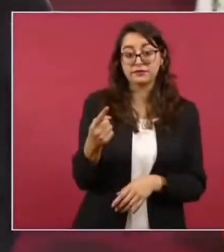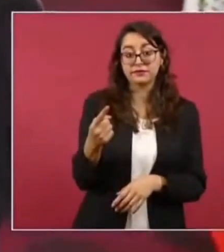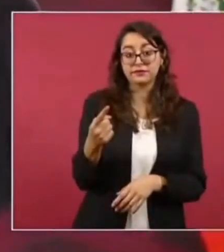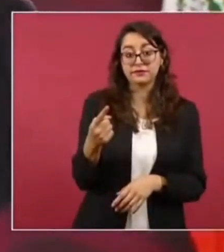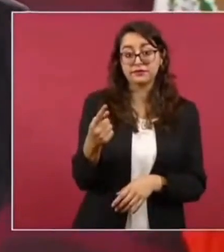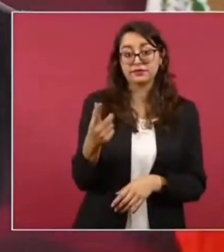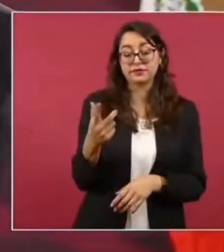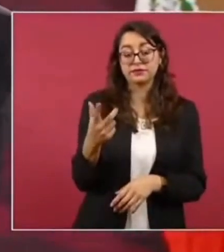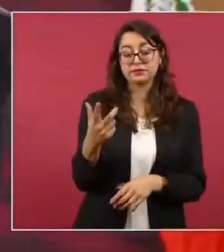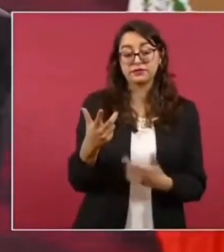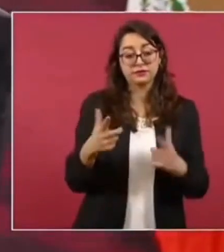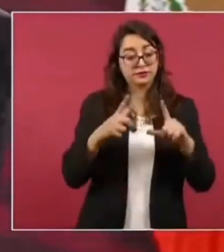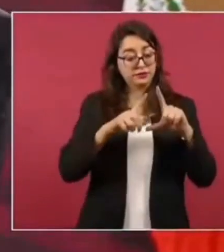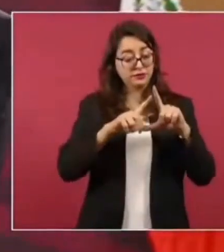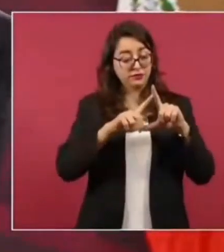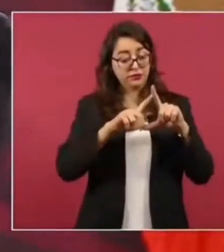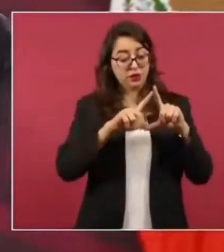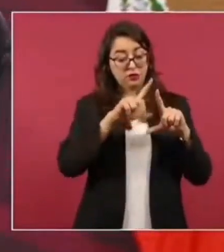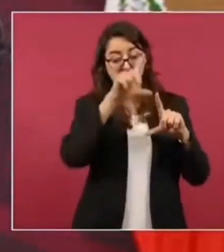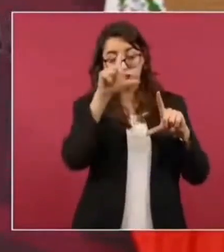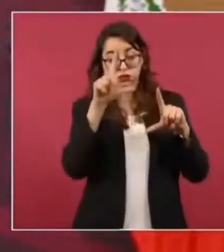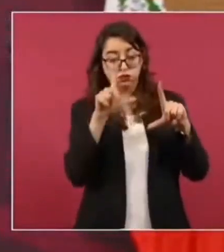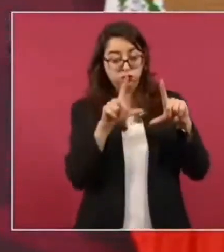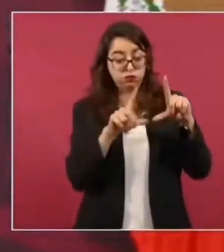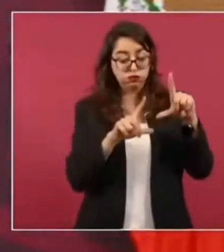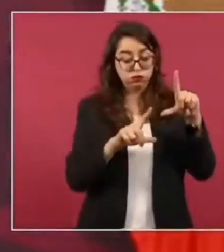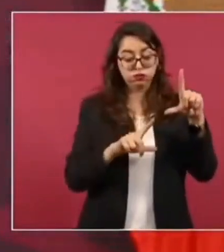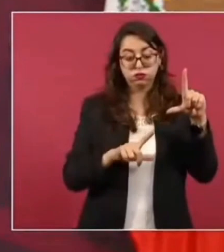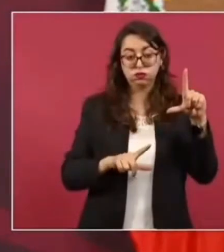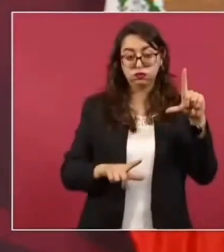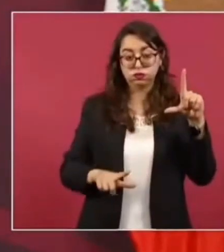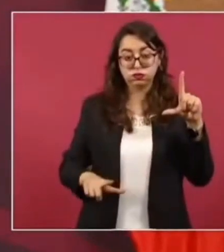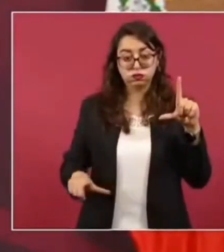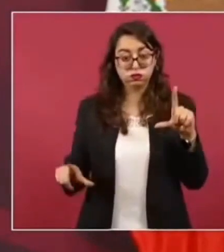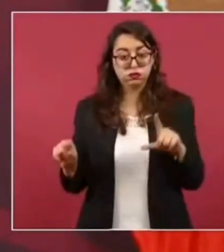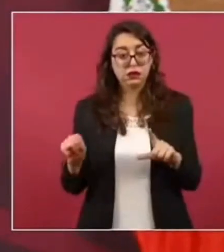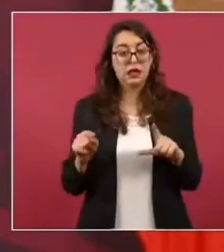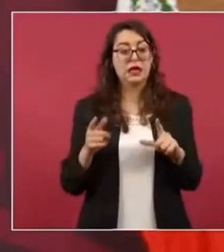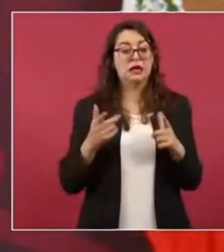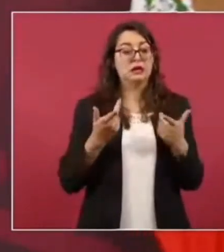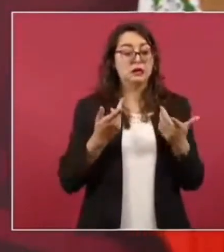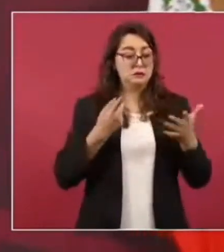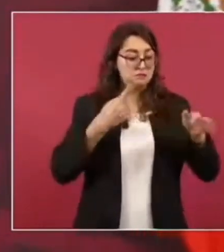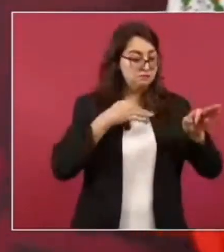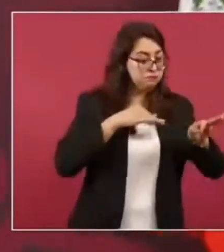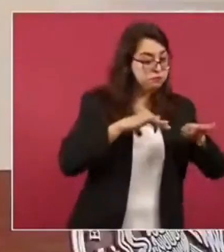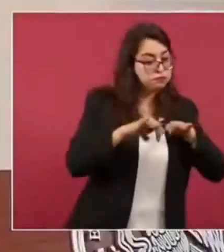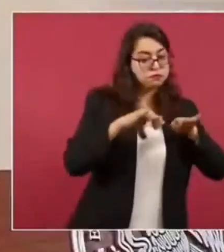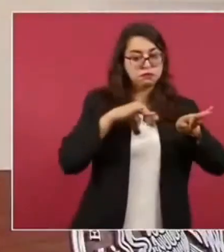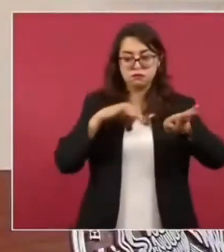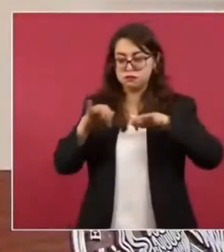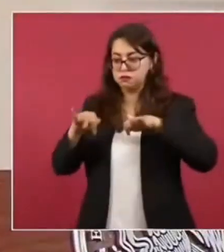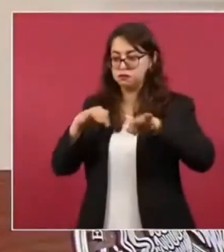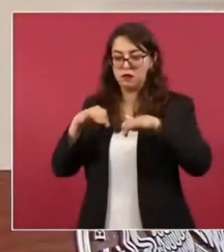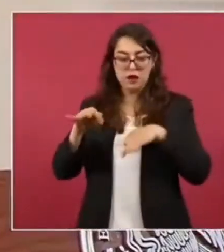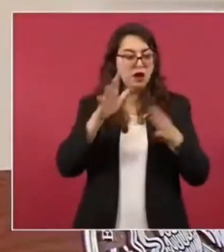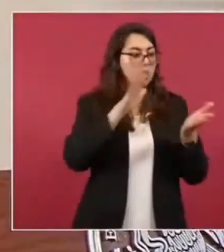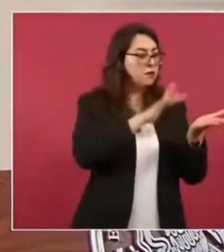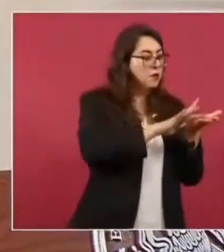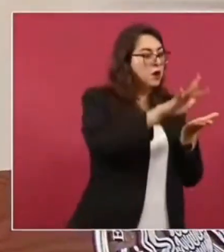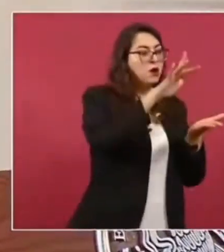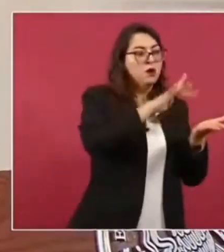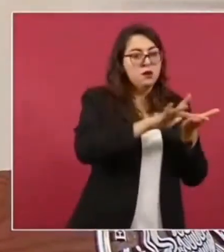el país, se está trabajando. Si apoyamos